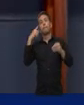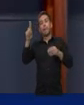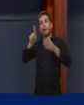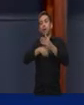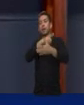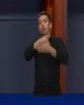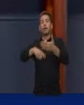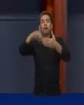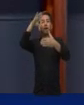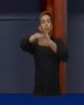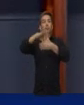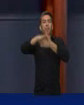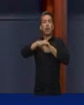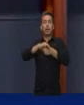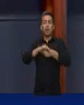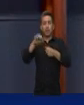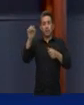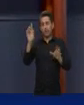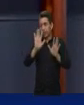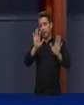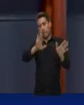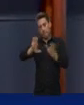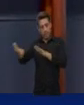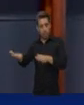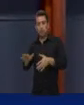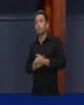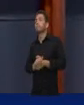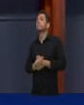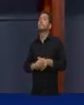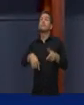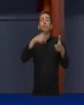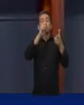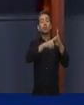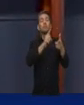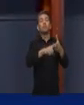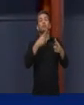electoral. 2. Se deja en suspenso la resolución